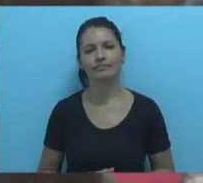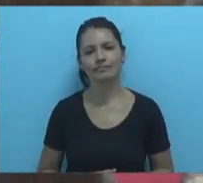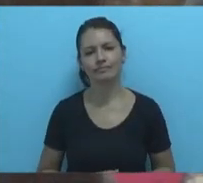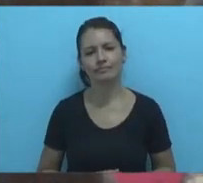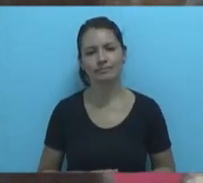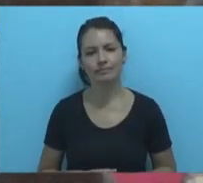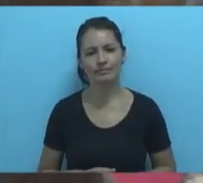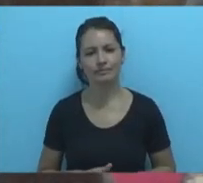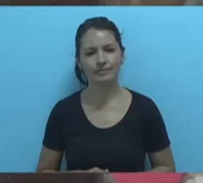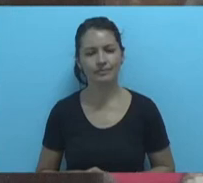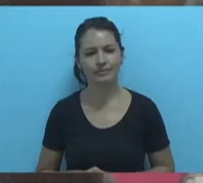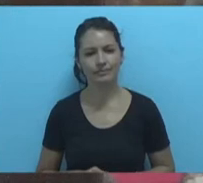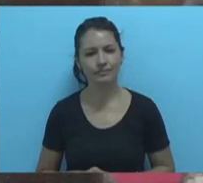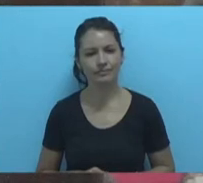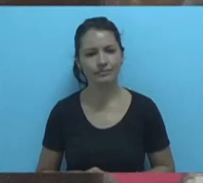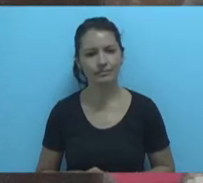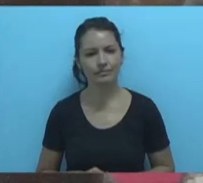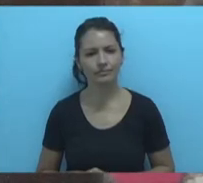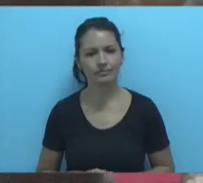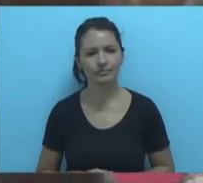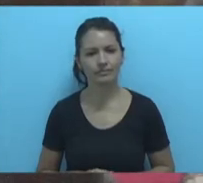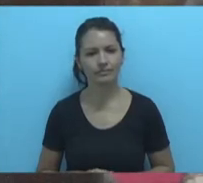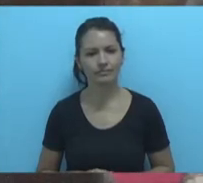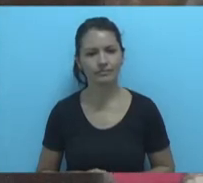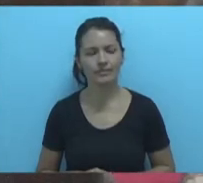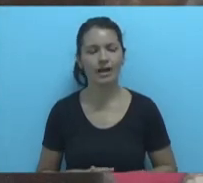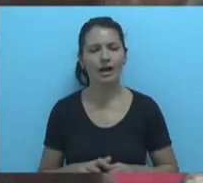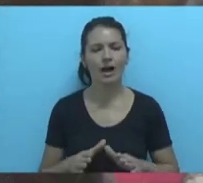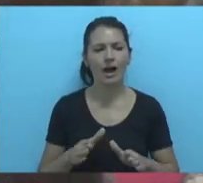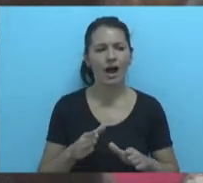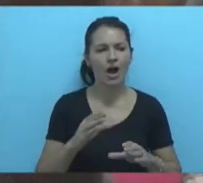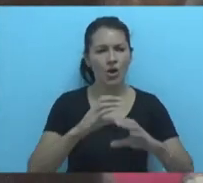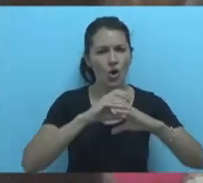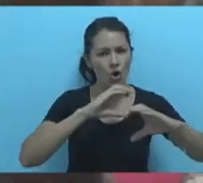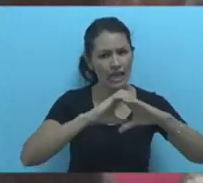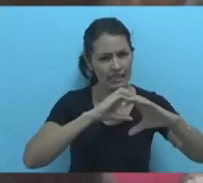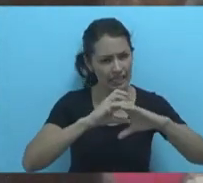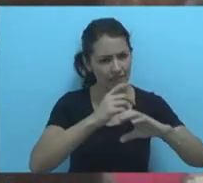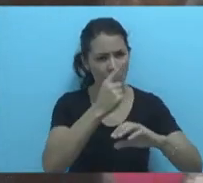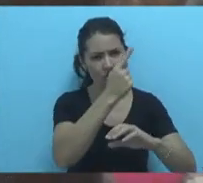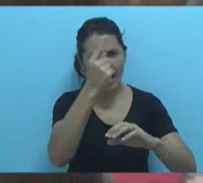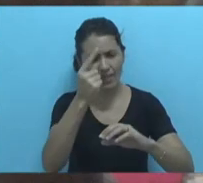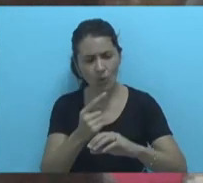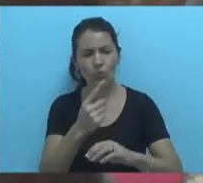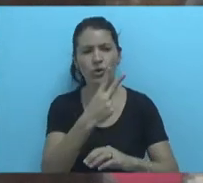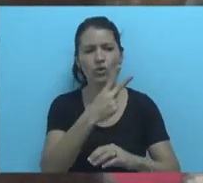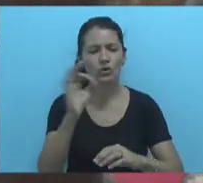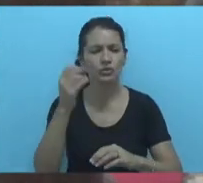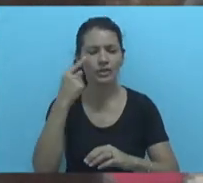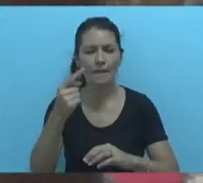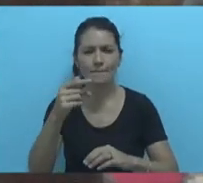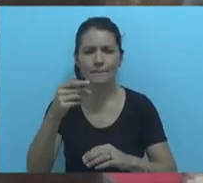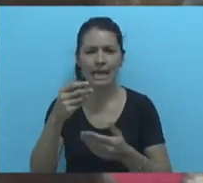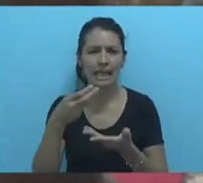a cada unidad de colectivo se le da 200.000 pesos en el interior de la provincia de Santa Fe o en el interior de la